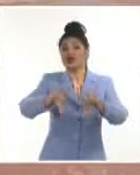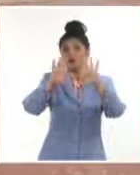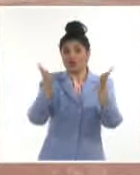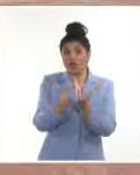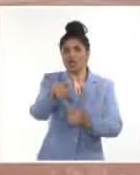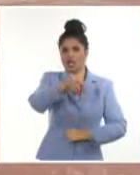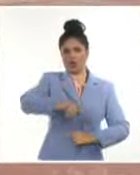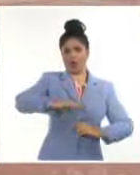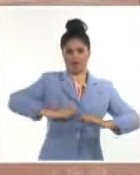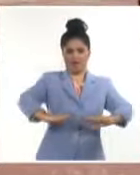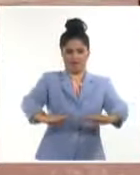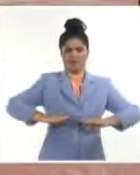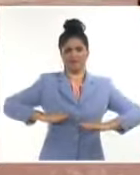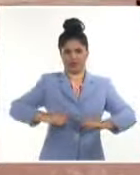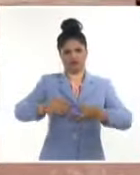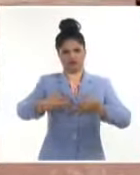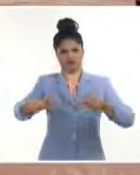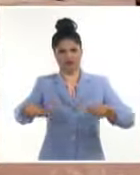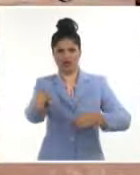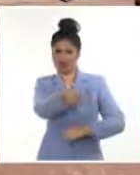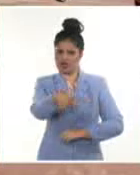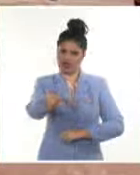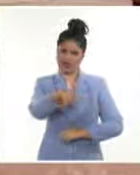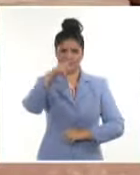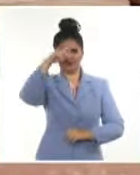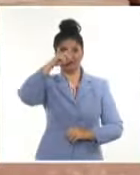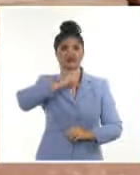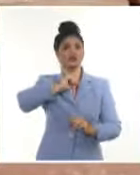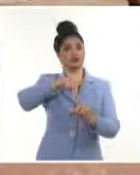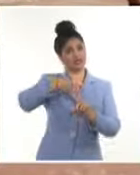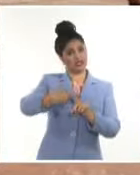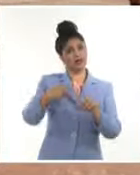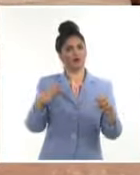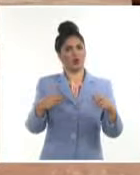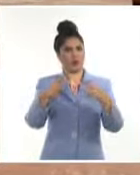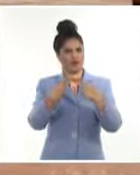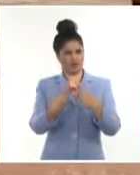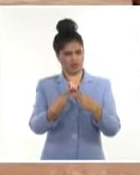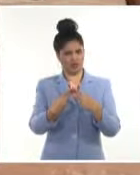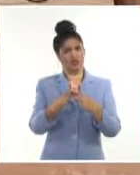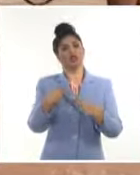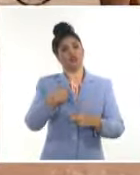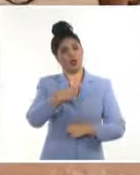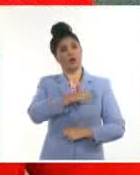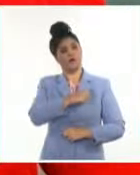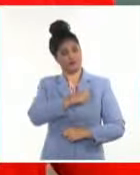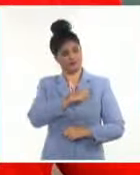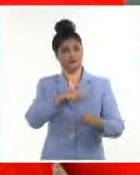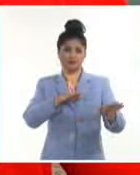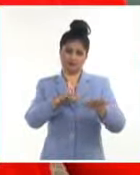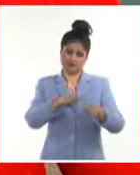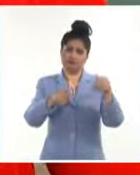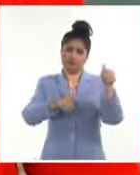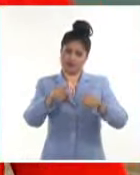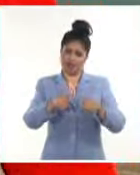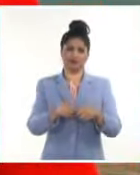septiembre hay un evento que se llama Liga de Naciones, que es el trinquete, que lo voy a tomar como preparación para el Mundial de noviembre de Frontball. ¿Lo ves como algo